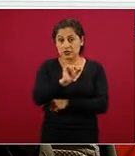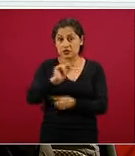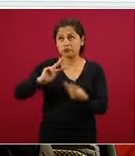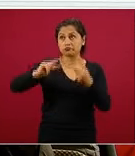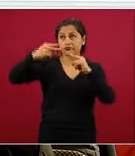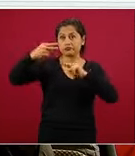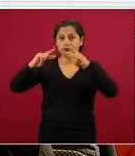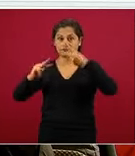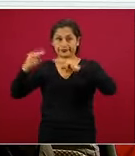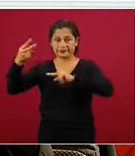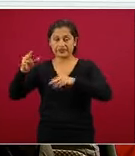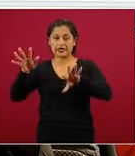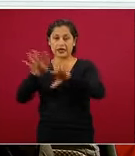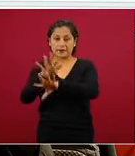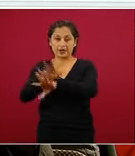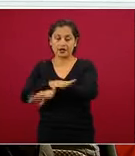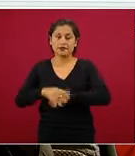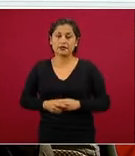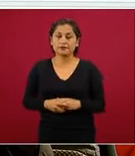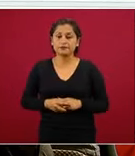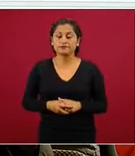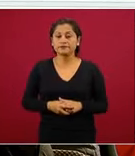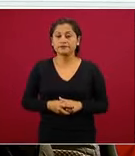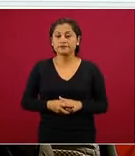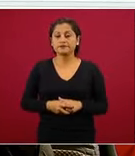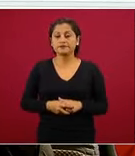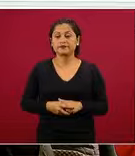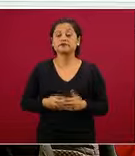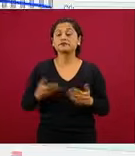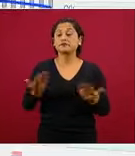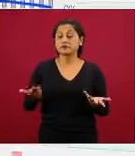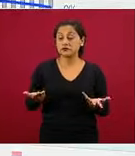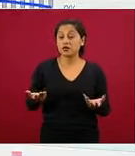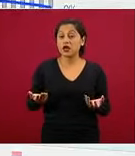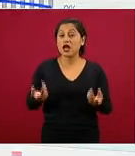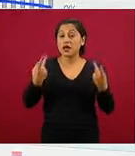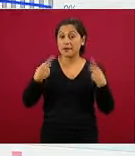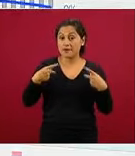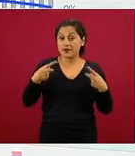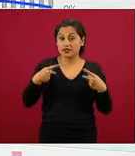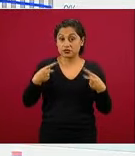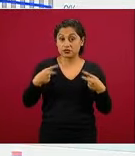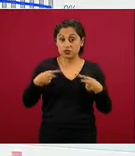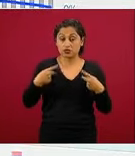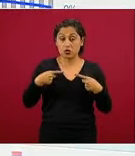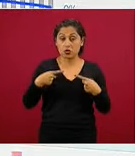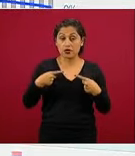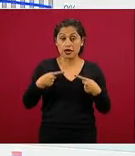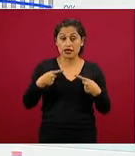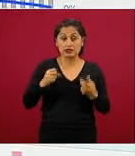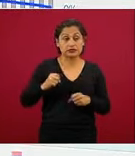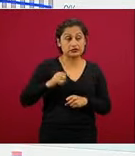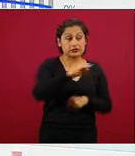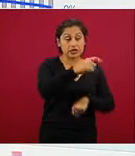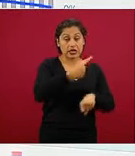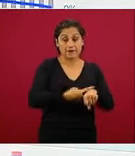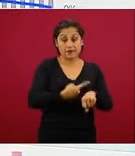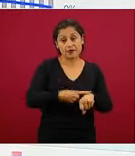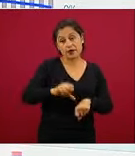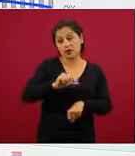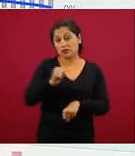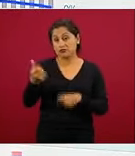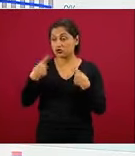Finalmente, ¿cuántas personas son confirmadas comparadas con el total de personas que tienen la enfermedad